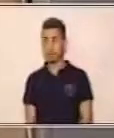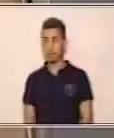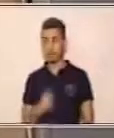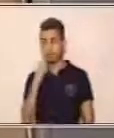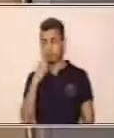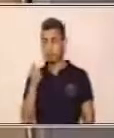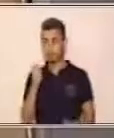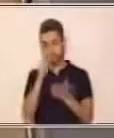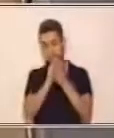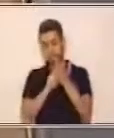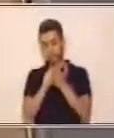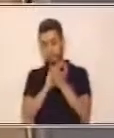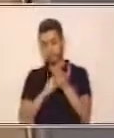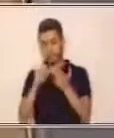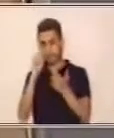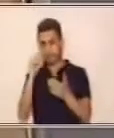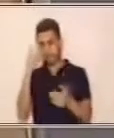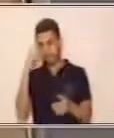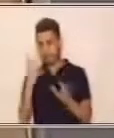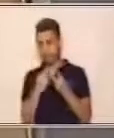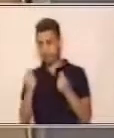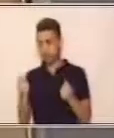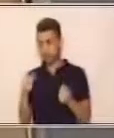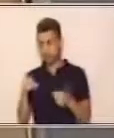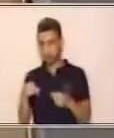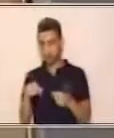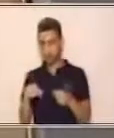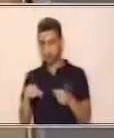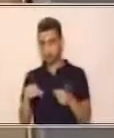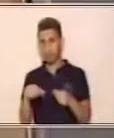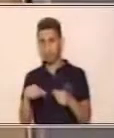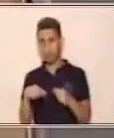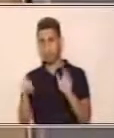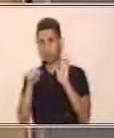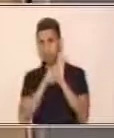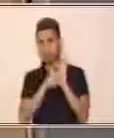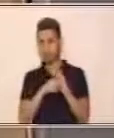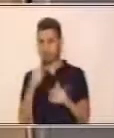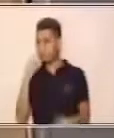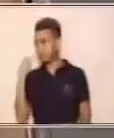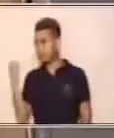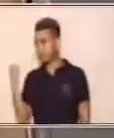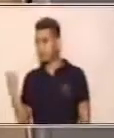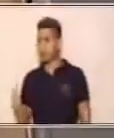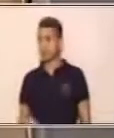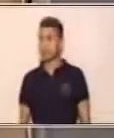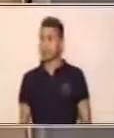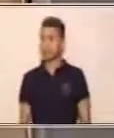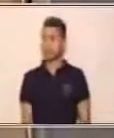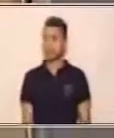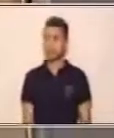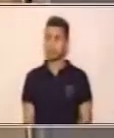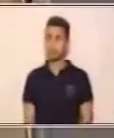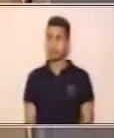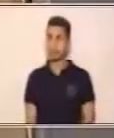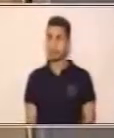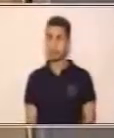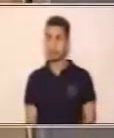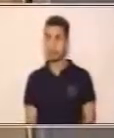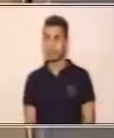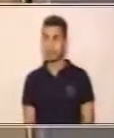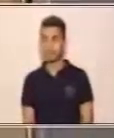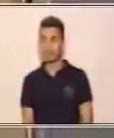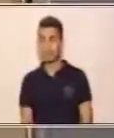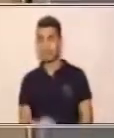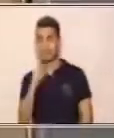esta operación. Muy bien, nos vamos entonces a la parte donde vamos a colocar un 0.